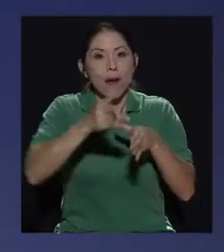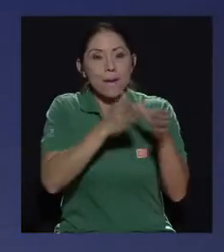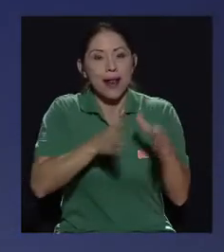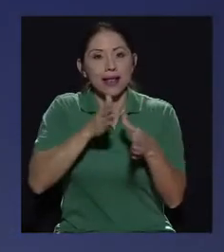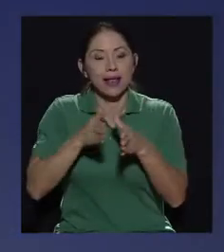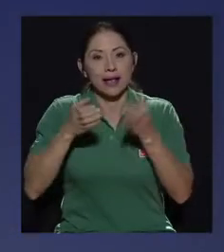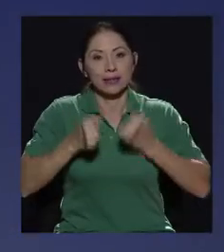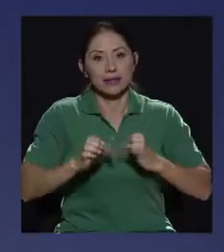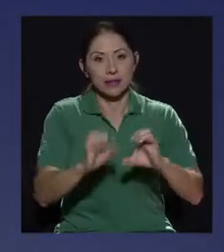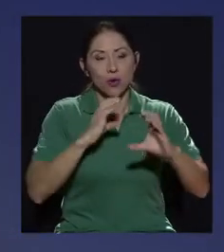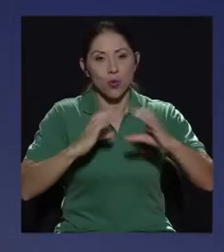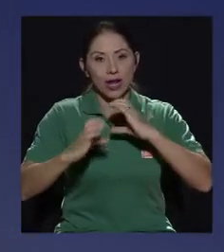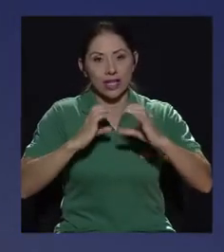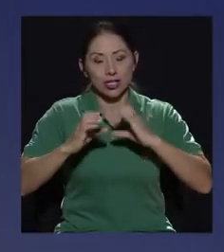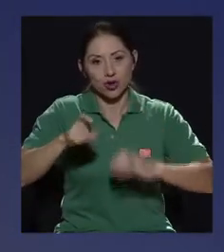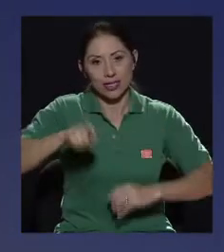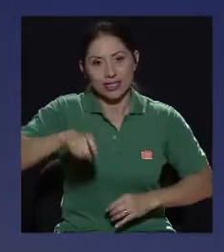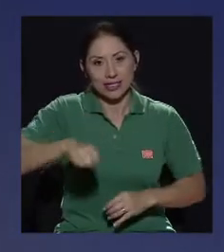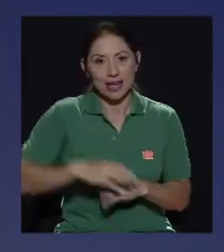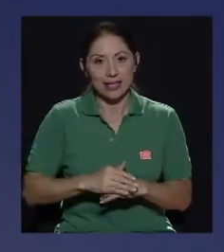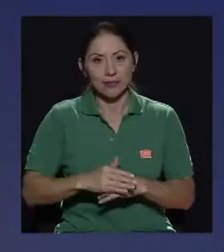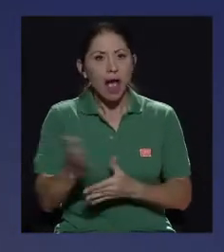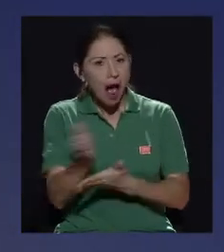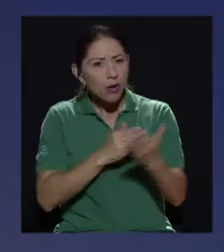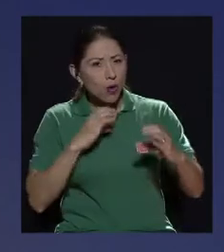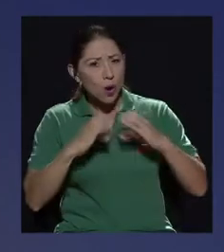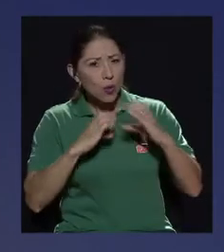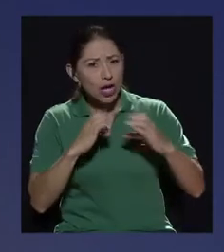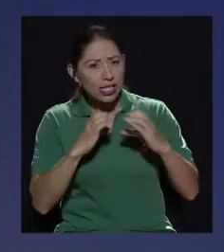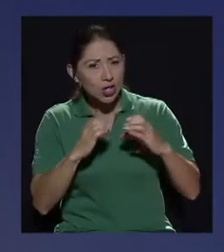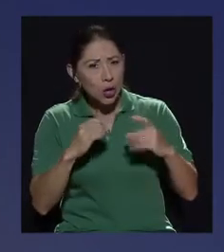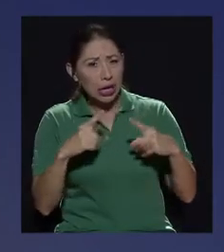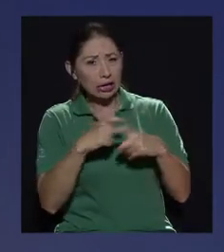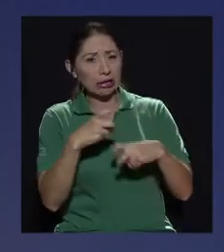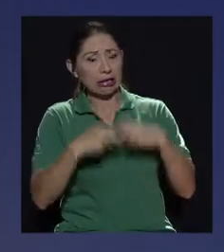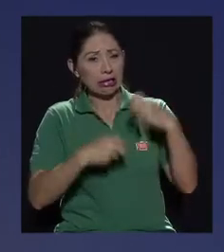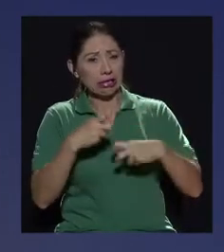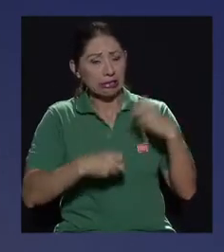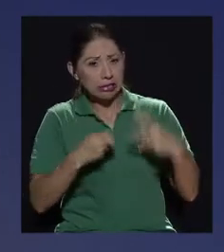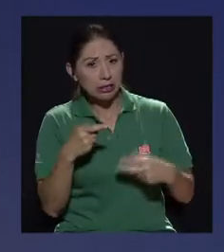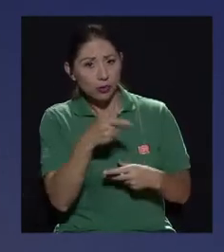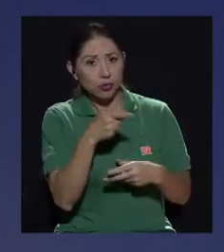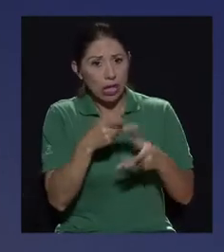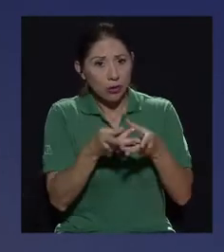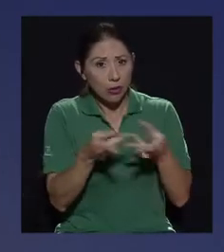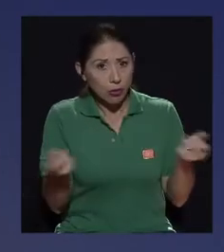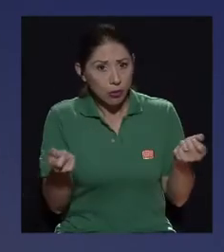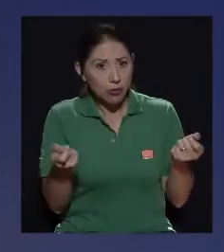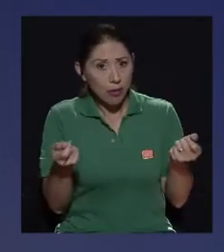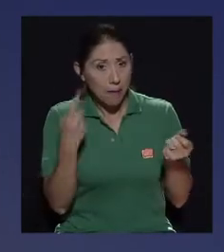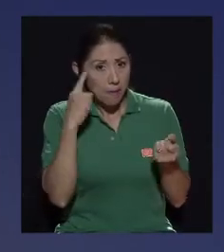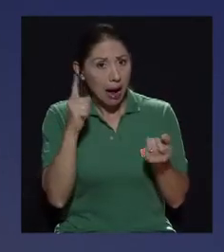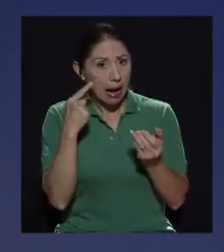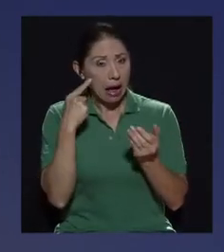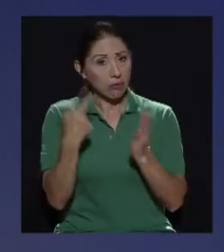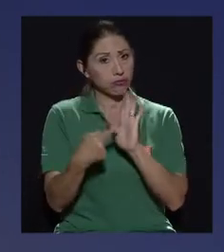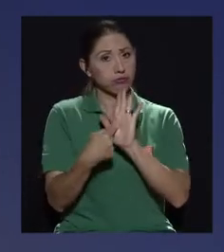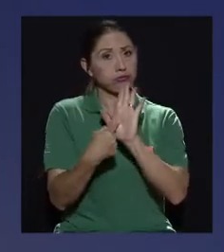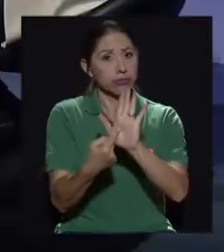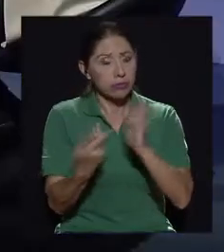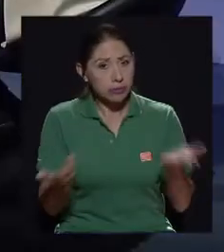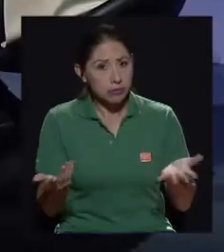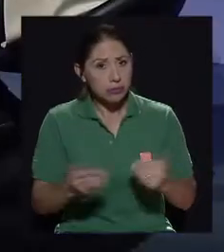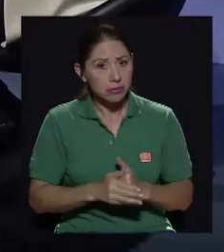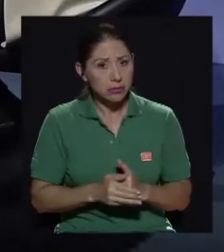necesarias alguna comunicación en crisis que haya tenido que resolver y que haya sido como valiosa para poder ilustrar esa comunicación